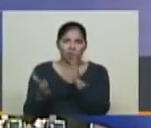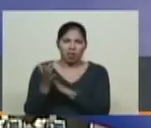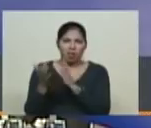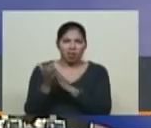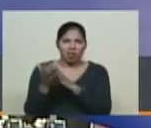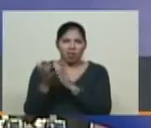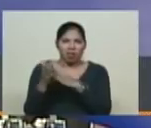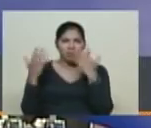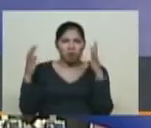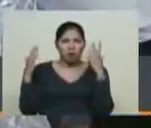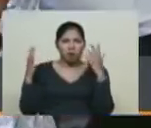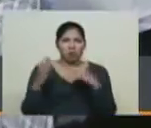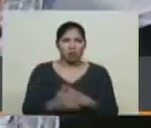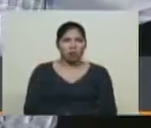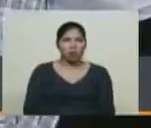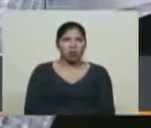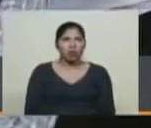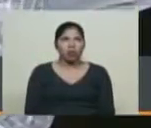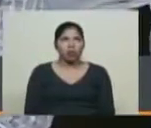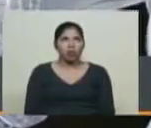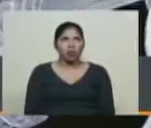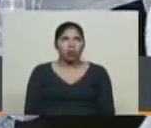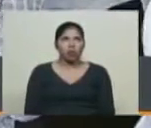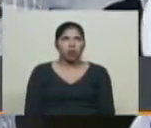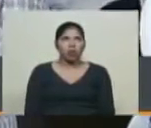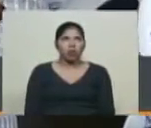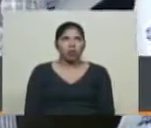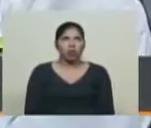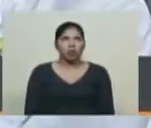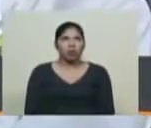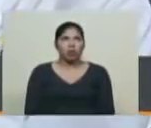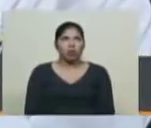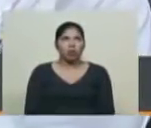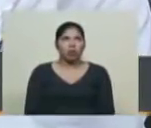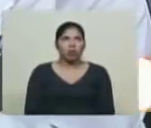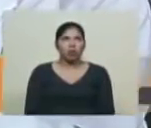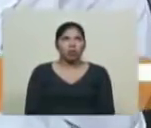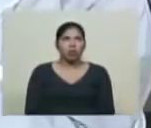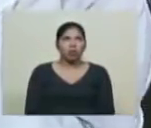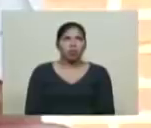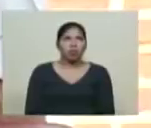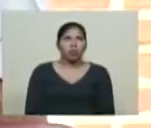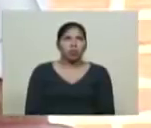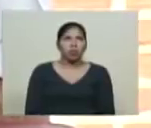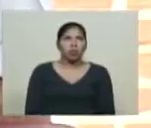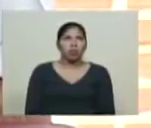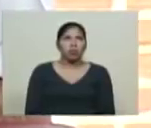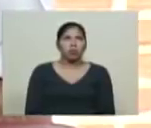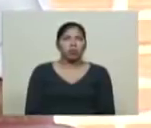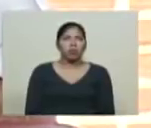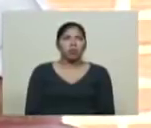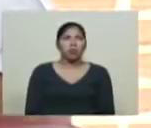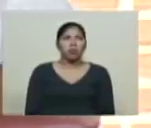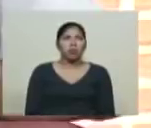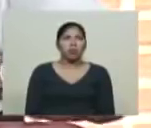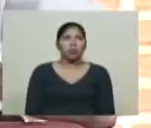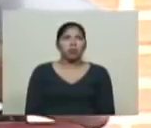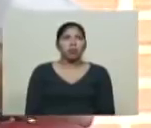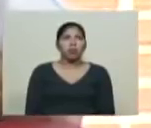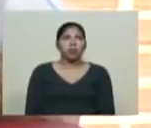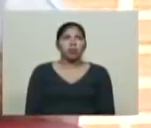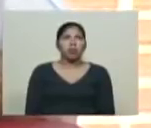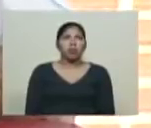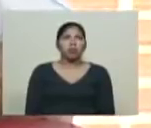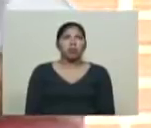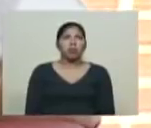hermano, general en jefe del ejército. Mire, presidente, realmente creo que Vargas está,